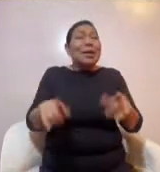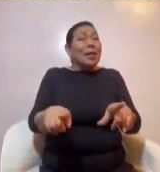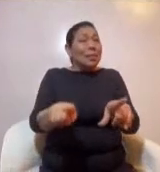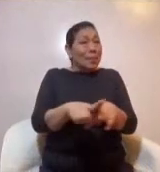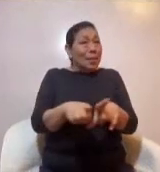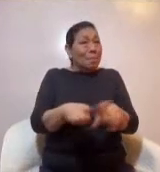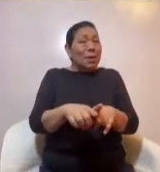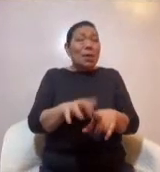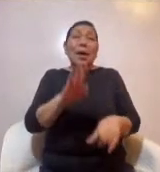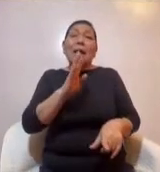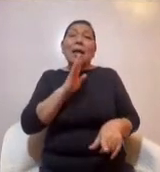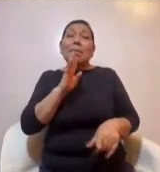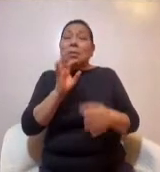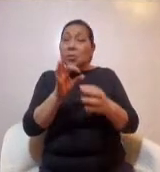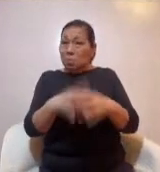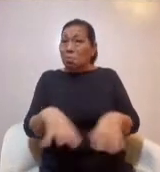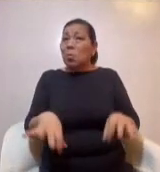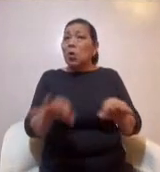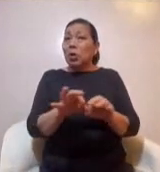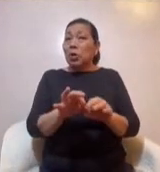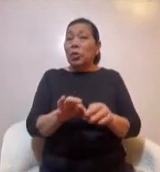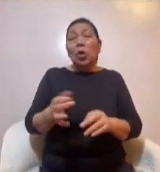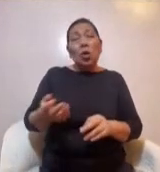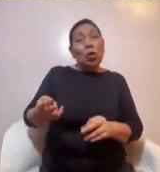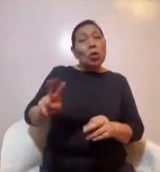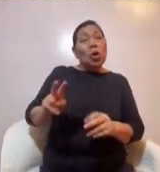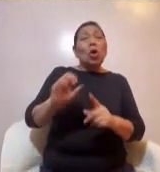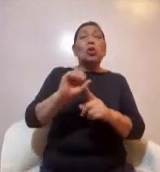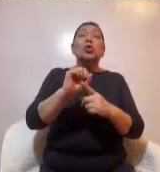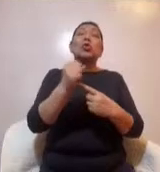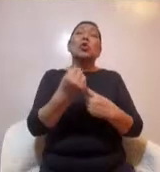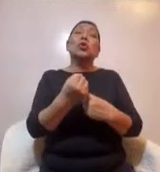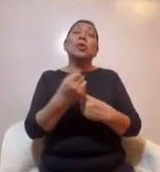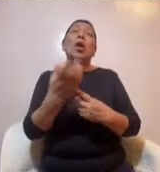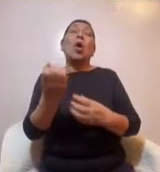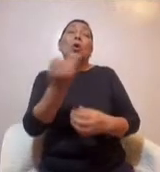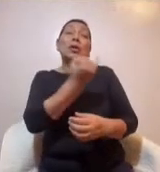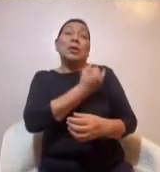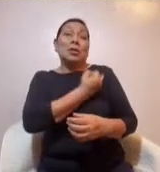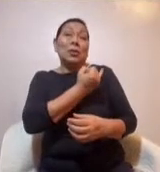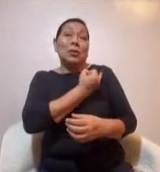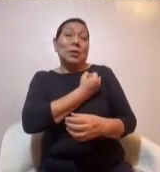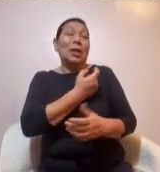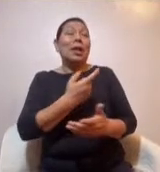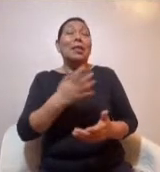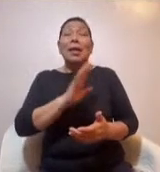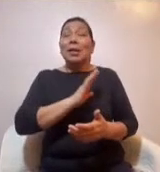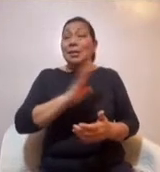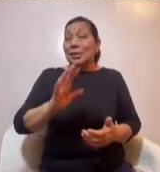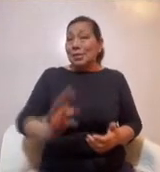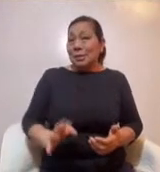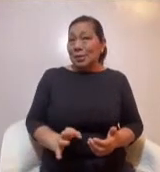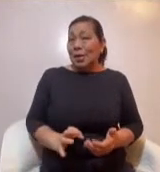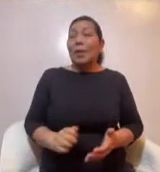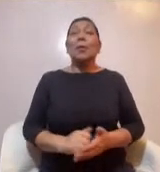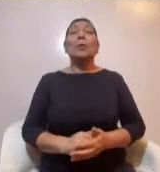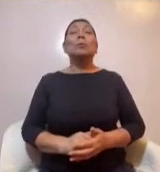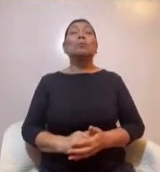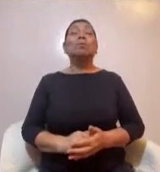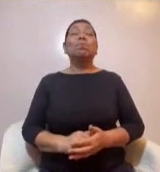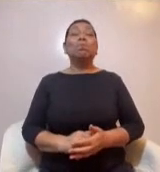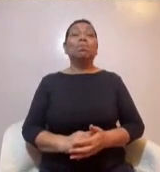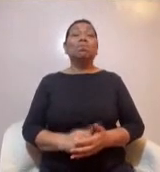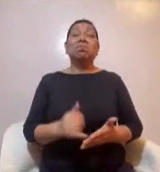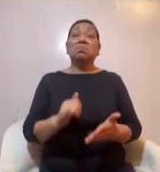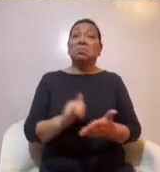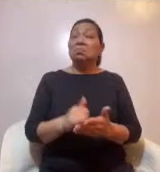Bueno, y ahí hablan también, y creo que es muy resaltable, de este doble estándar social e institucional estatal